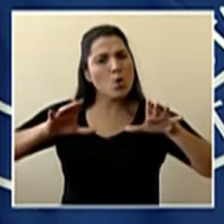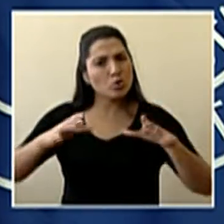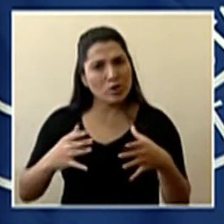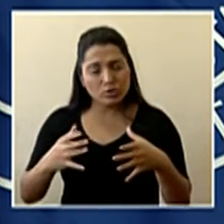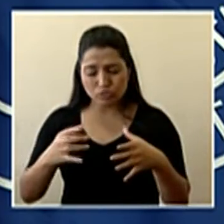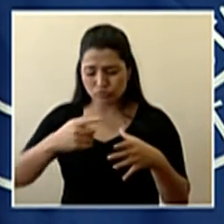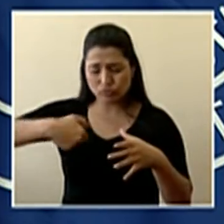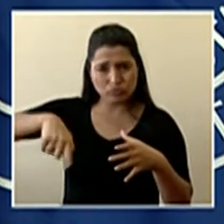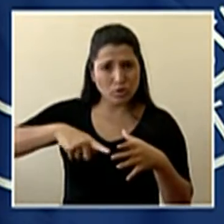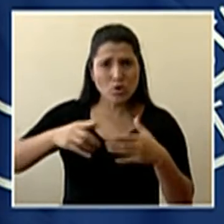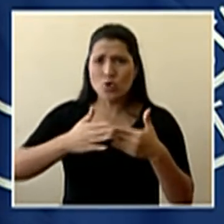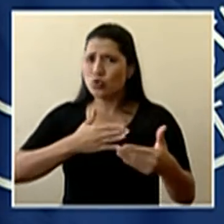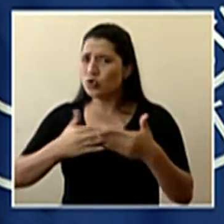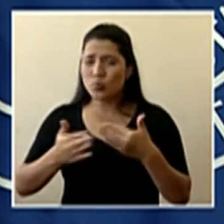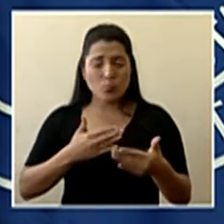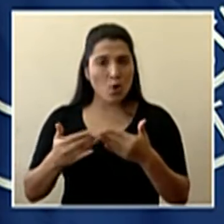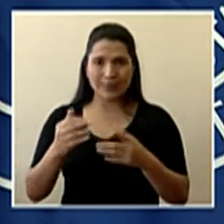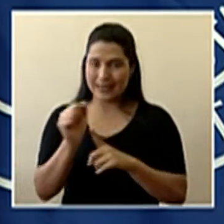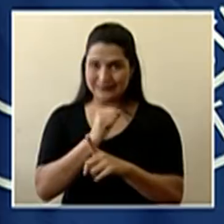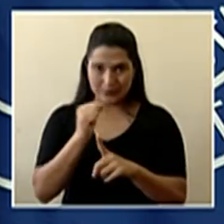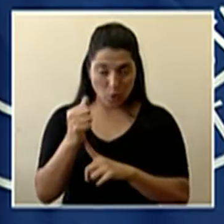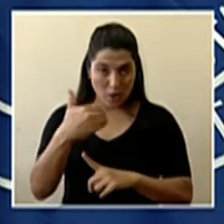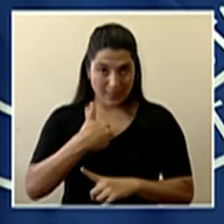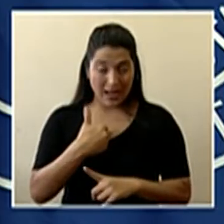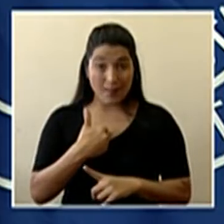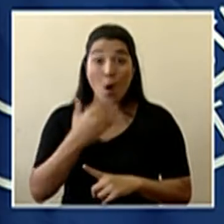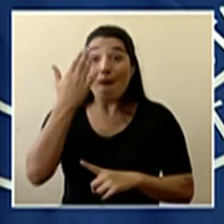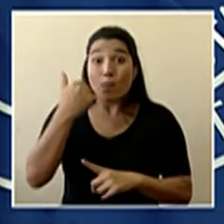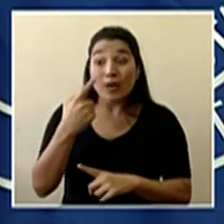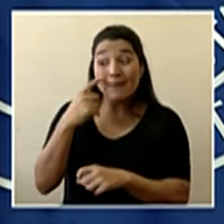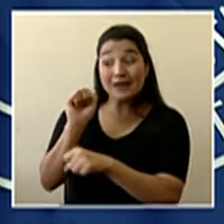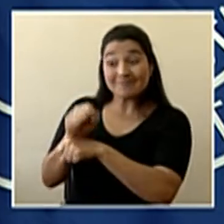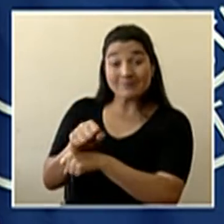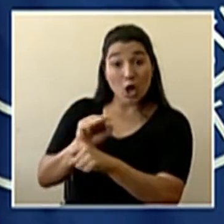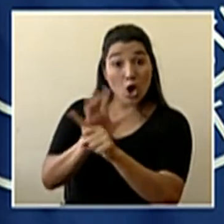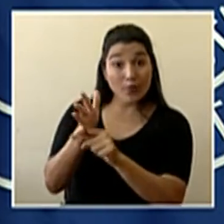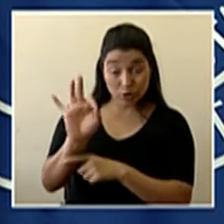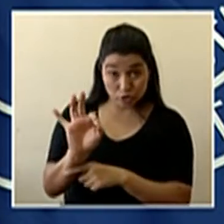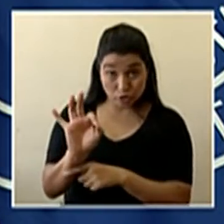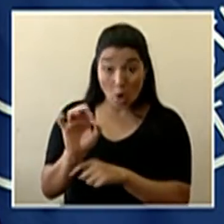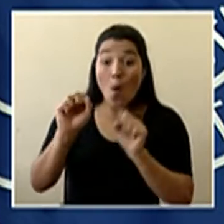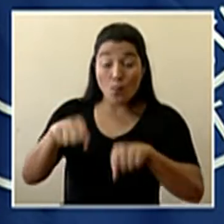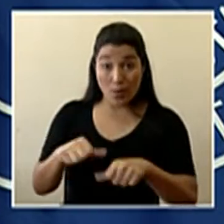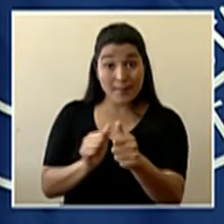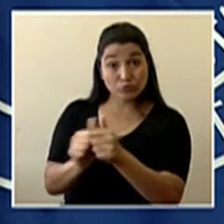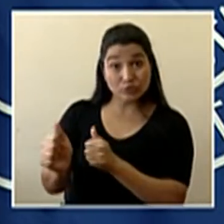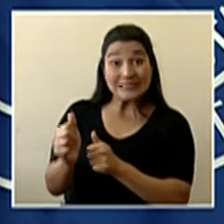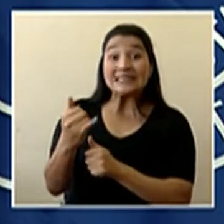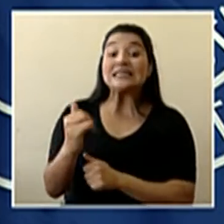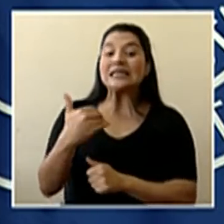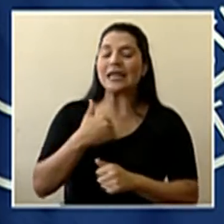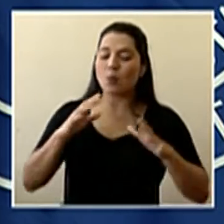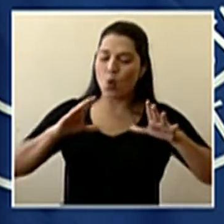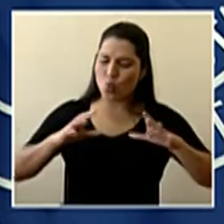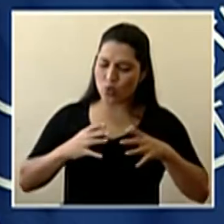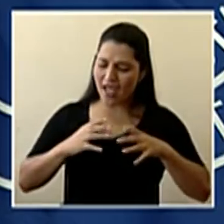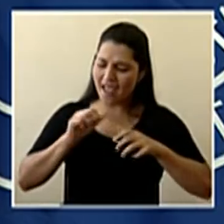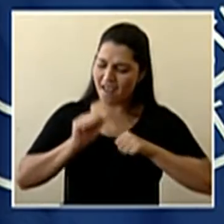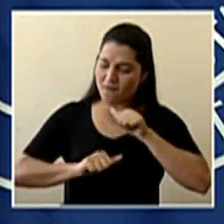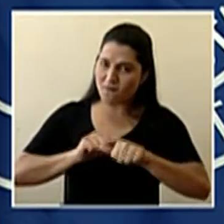diferencia absolutamente de ninguna circunstancia, porque contra el COVID-19 podemos salir si tenemos ese sentido de unidad, de esfuerzo conjunto,